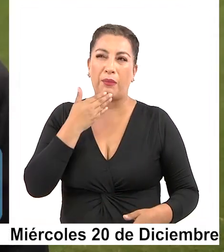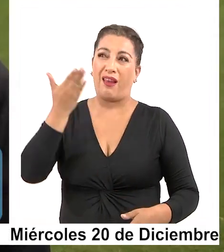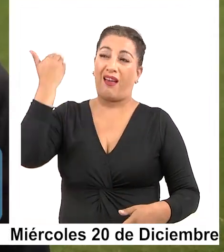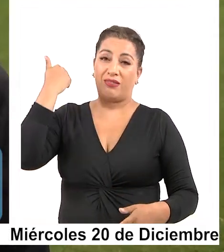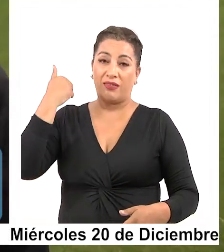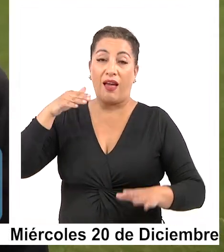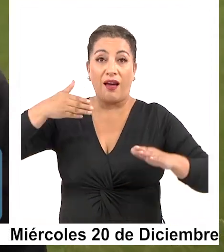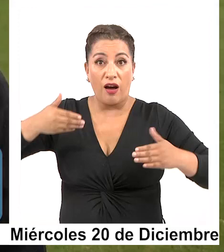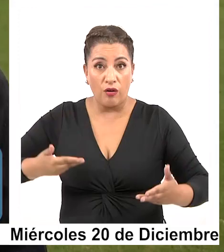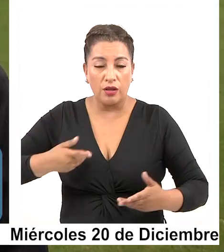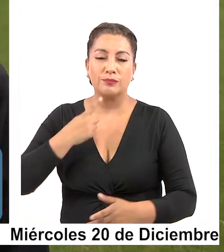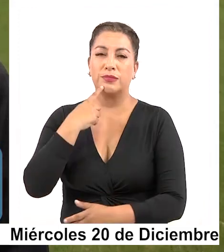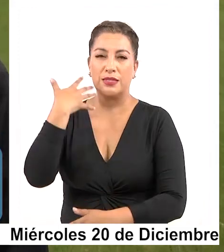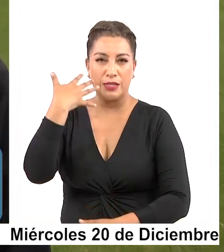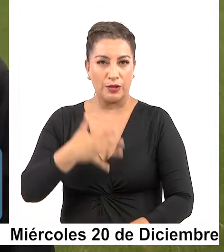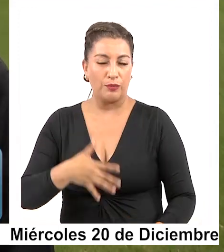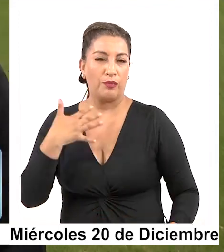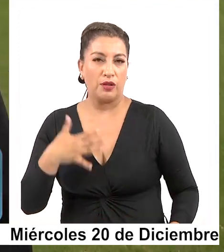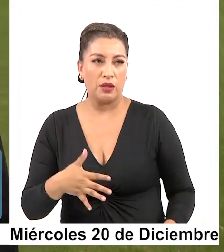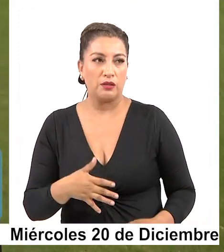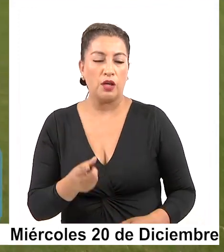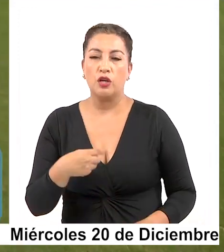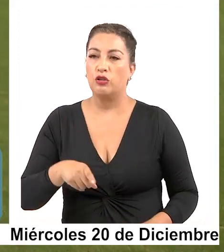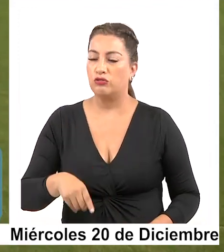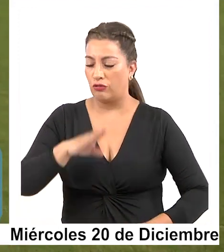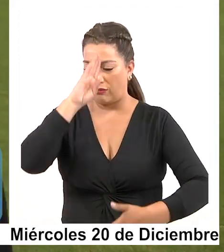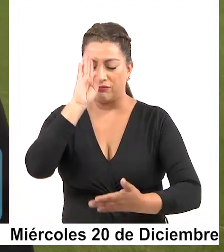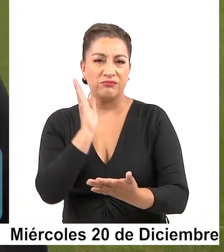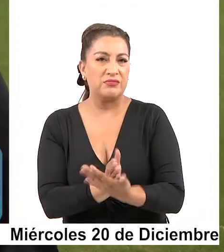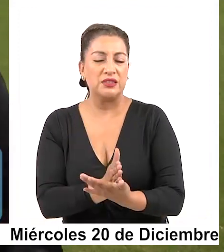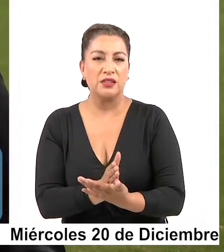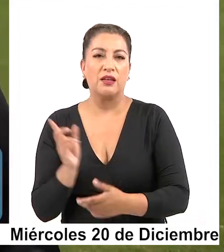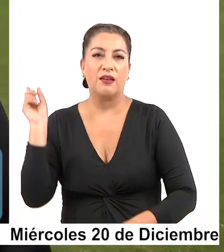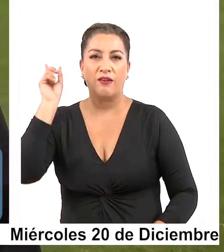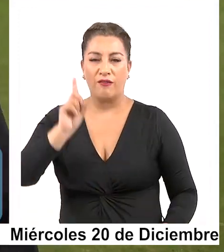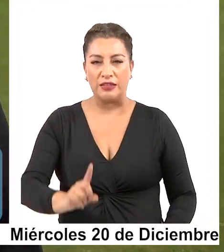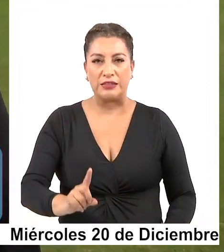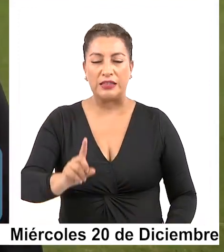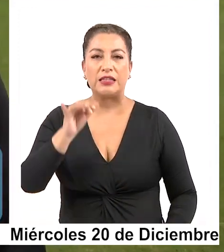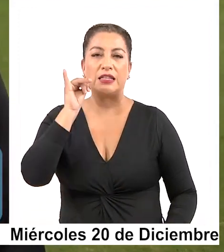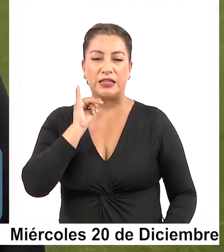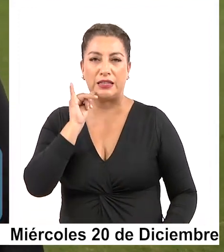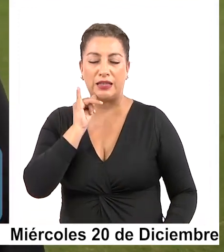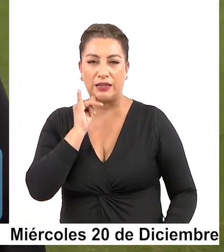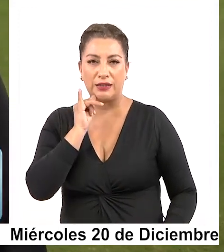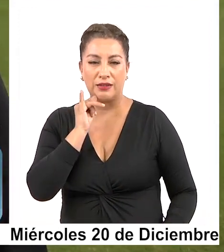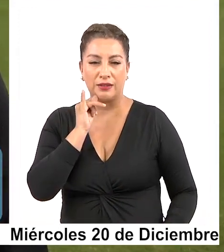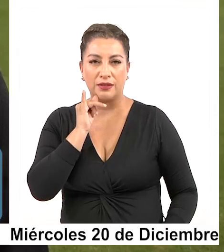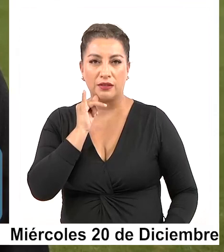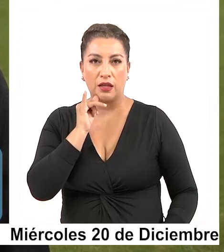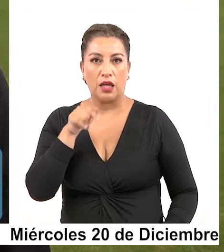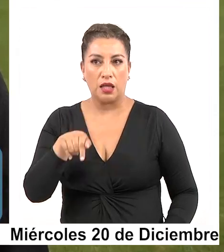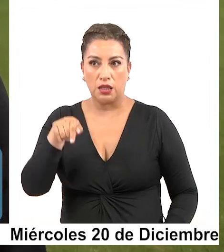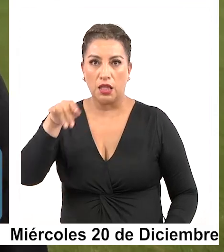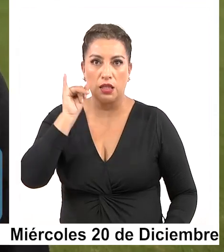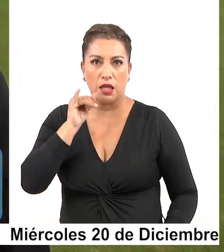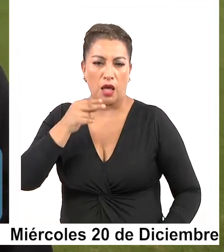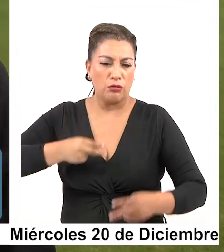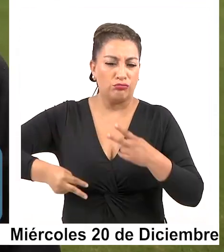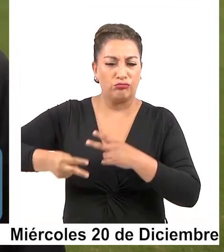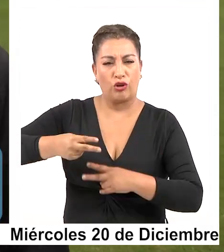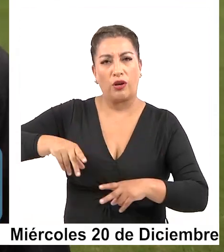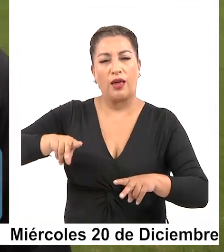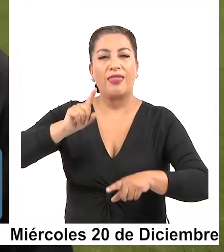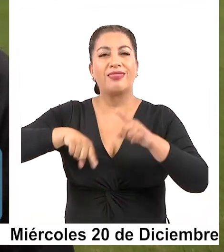es tan importante que hemos tomado esta determinación de venir a este club que es histórico, Tierra